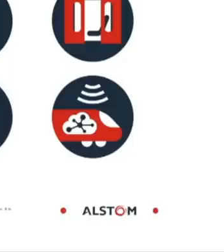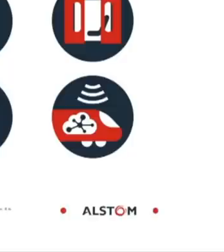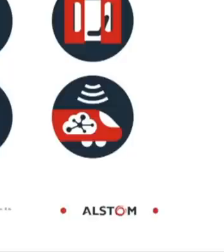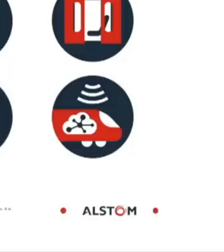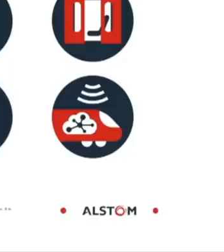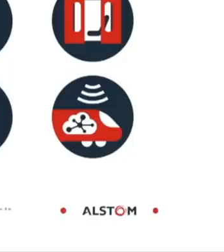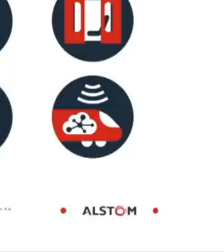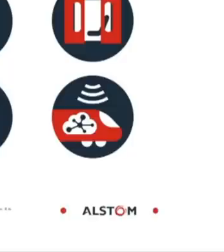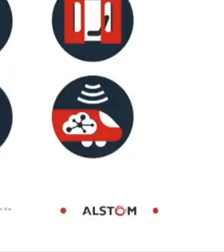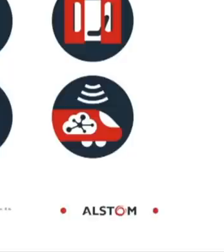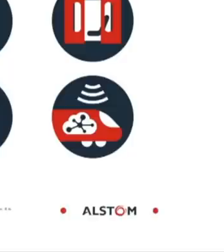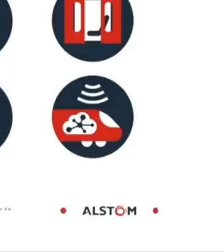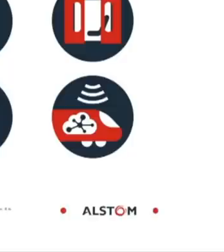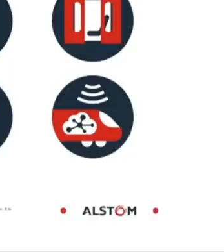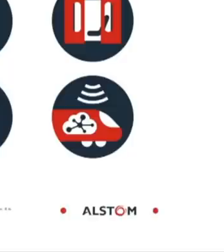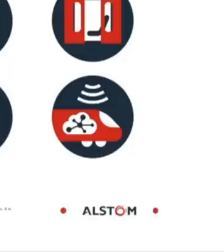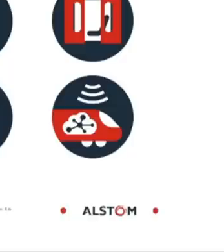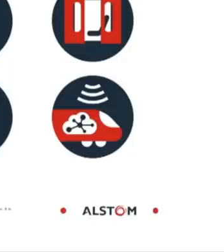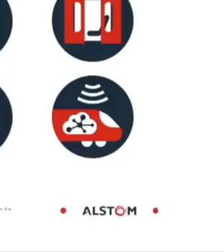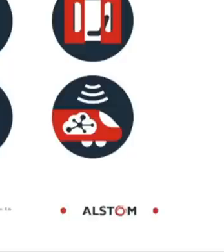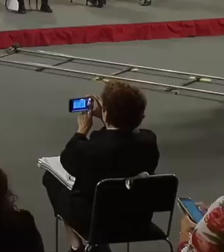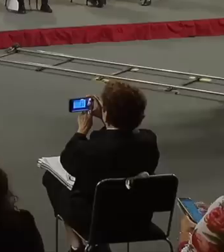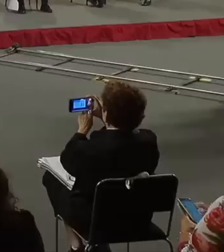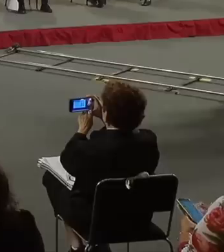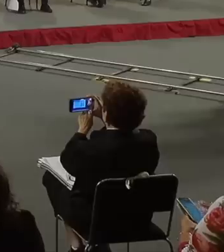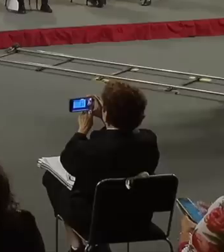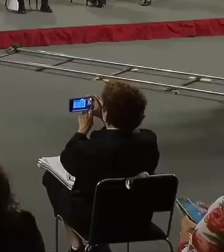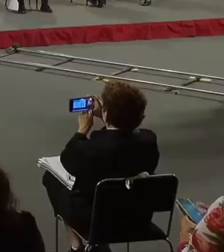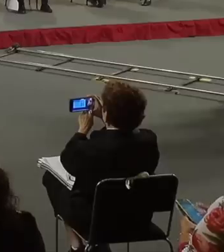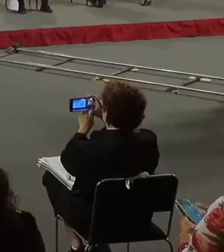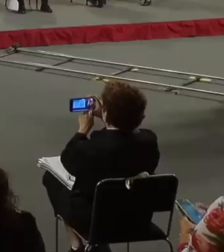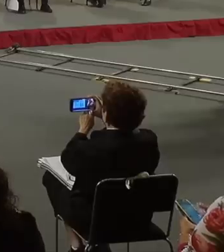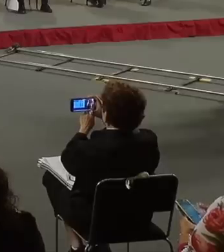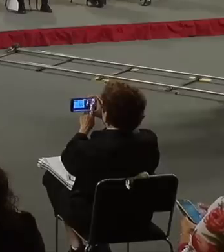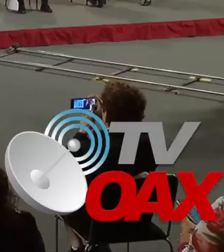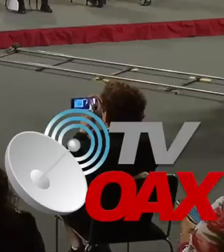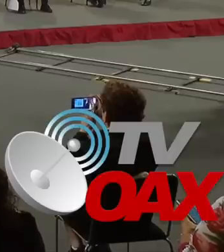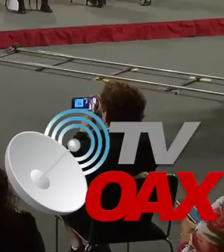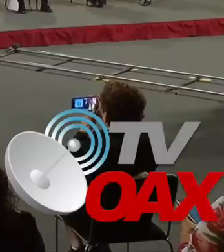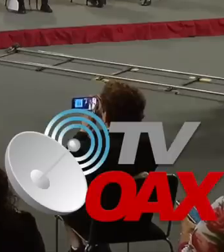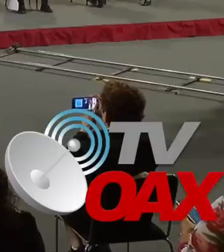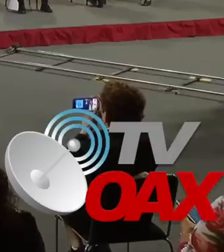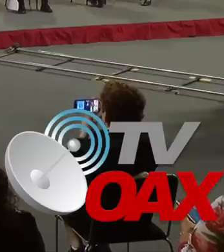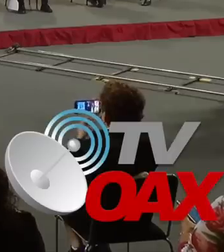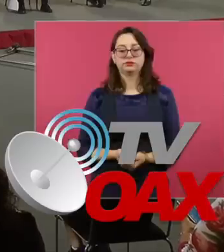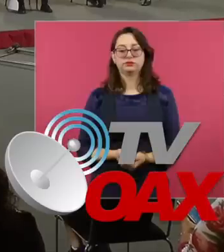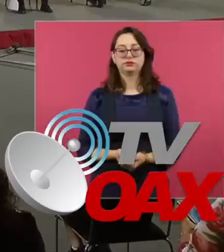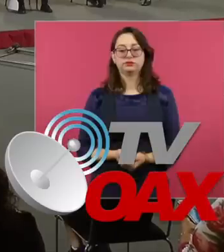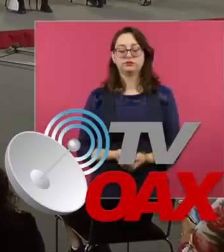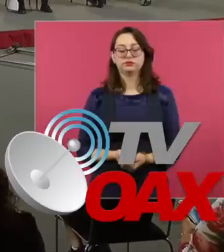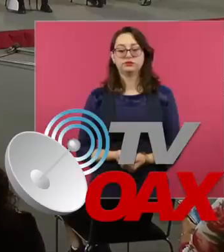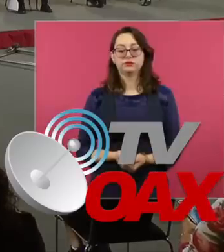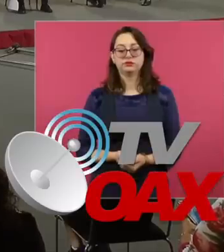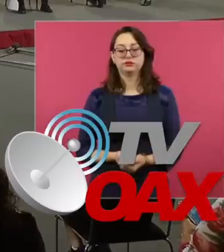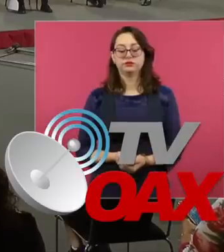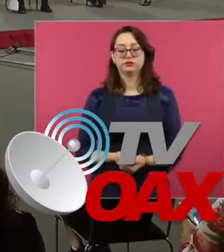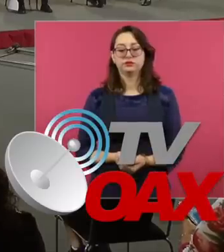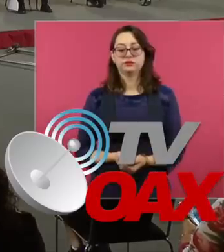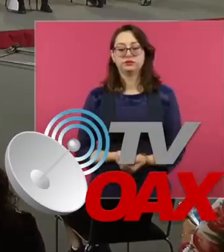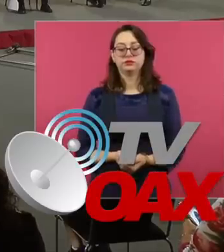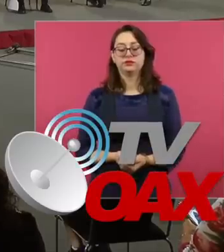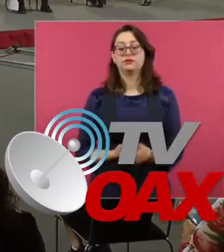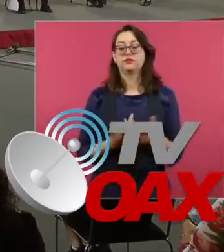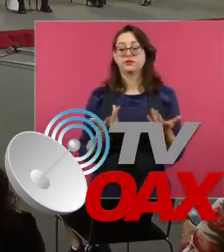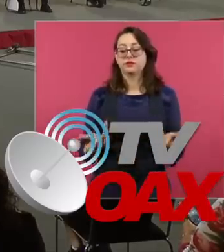pruebas dinámicas, que es cuando el tren empieza ya movimiento, cuando está en trayecto, desde empezar a moverlo